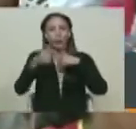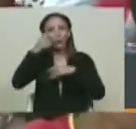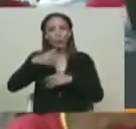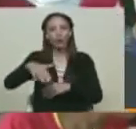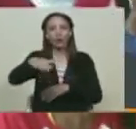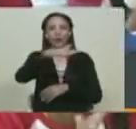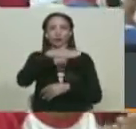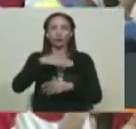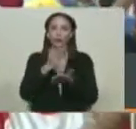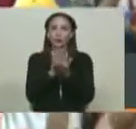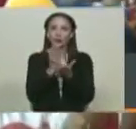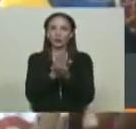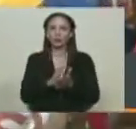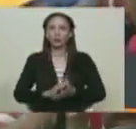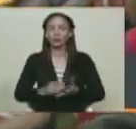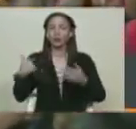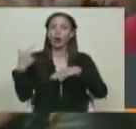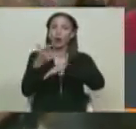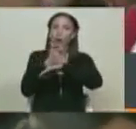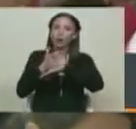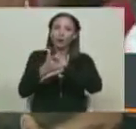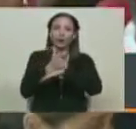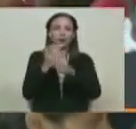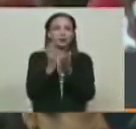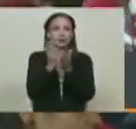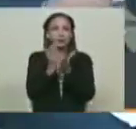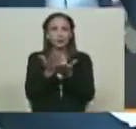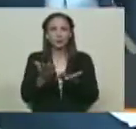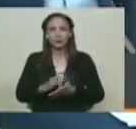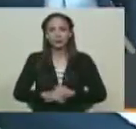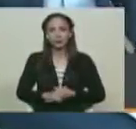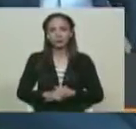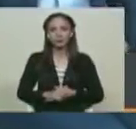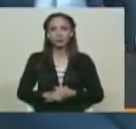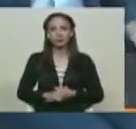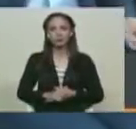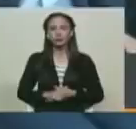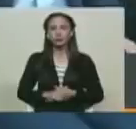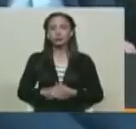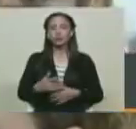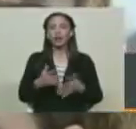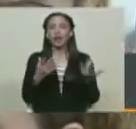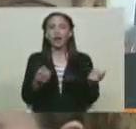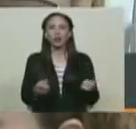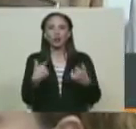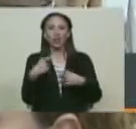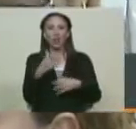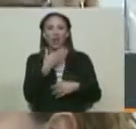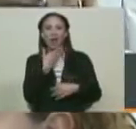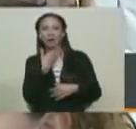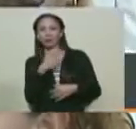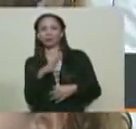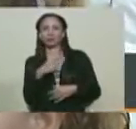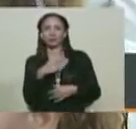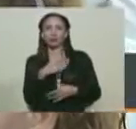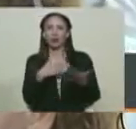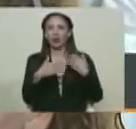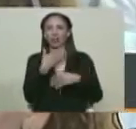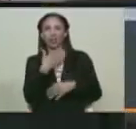pueblo. Gobernar obedeciendo, cero prepotencia, cero